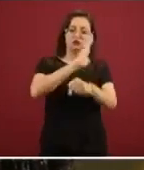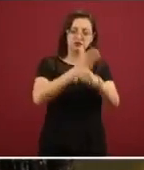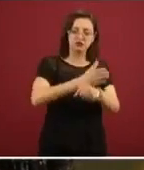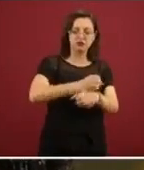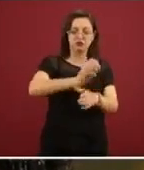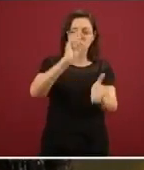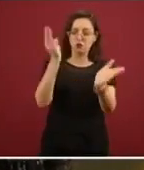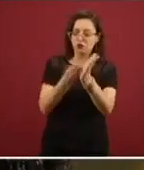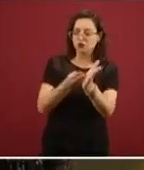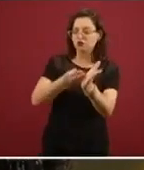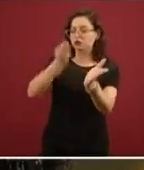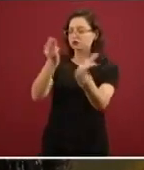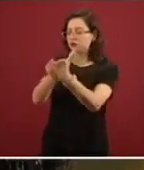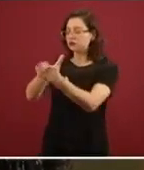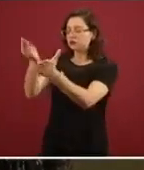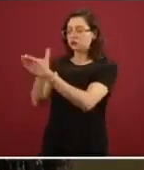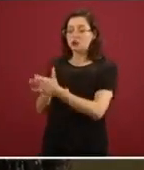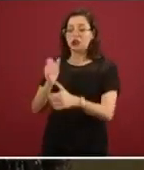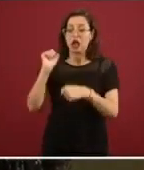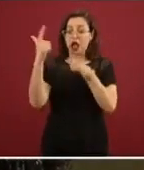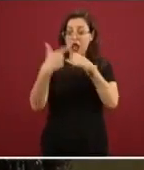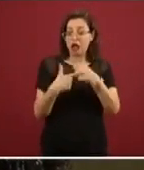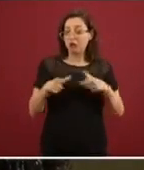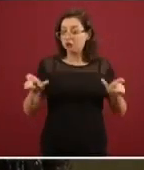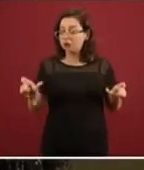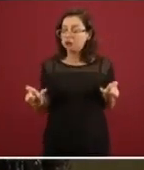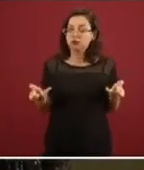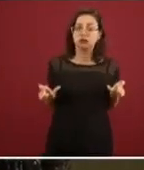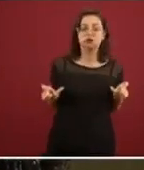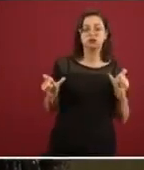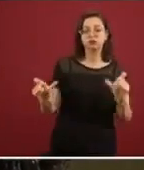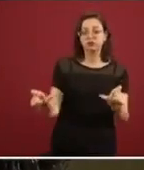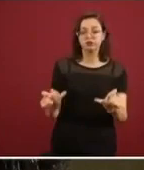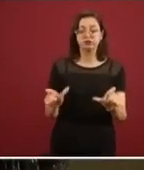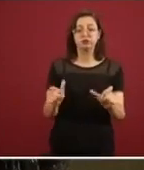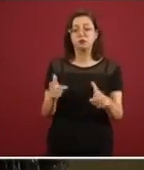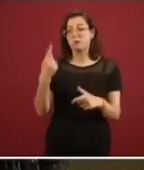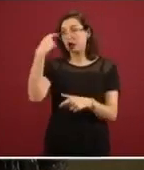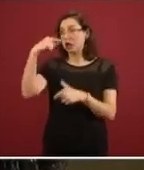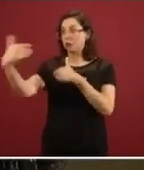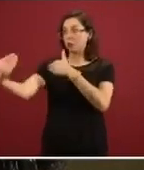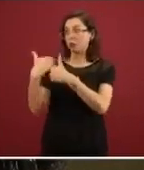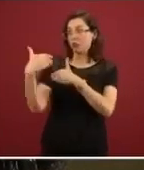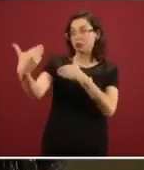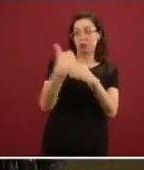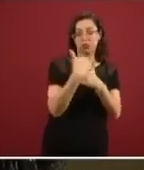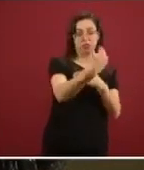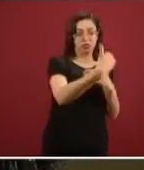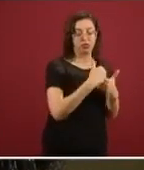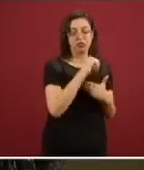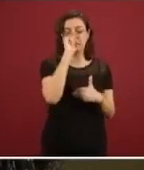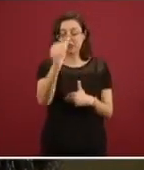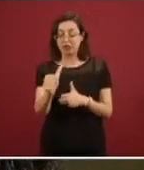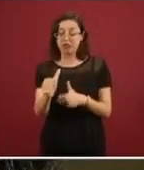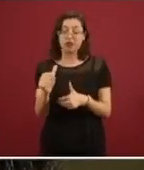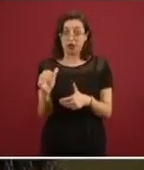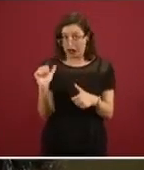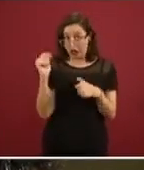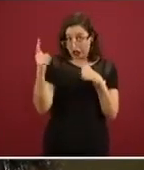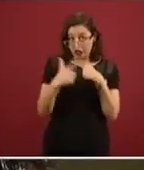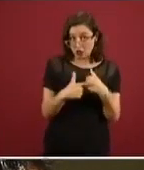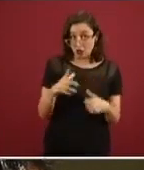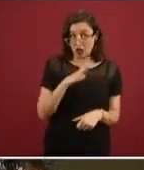que no pase gente que venga de estados que puedan estar con transmisión a otros donde